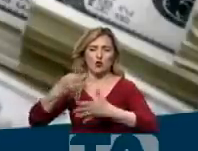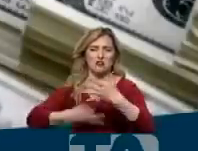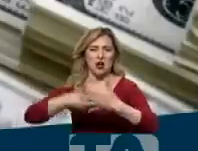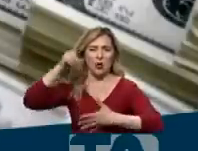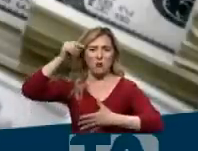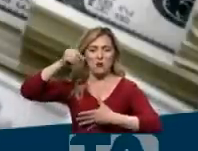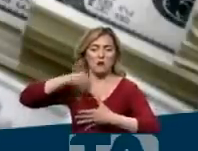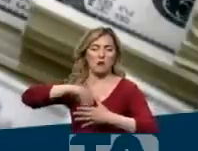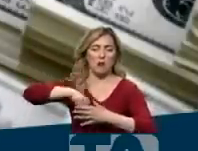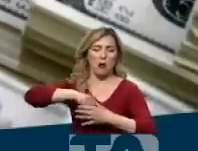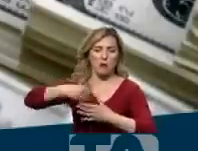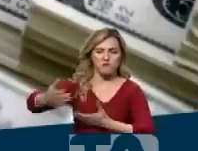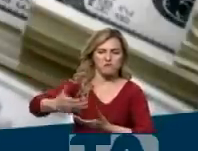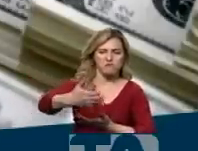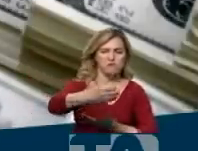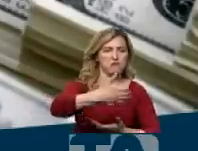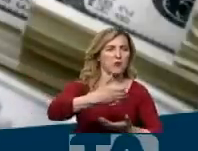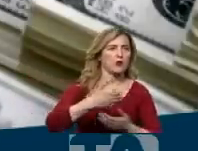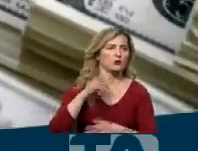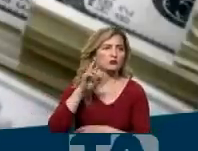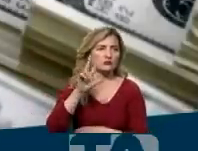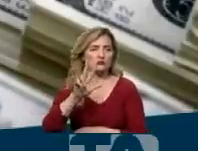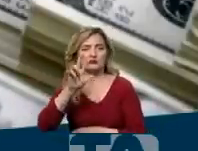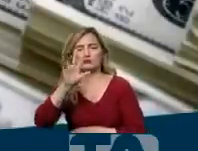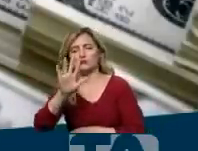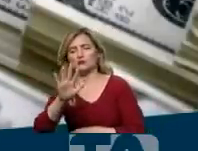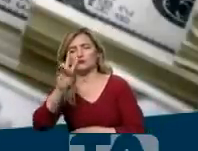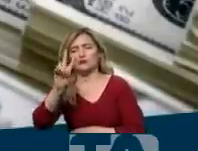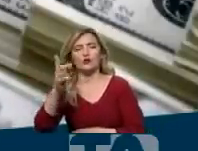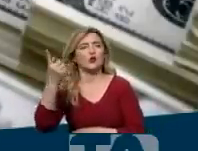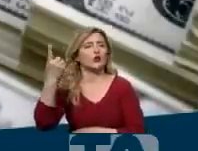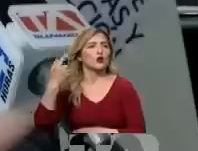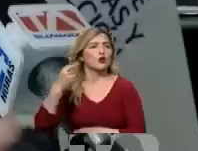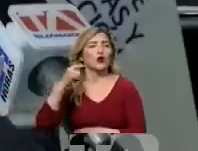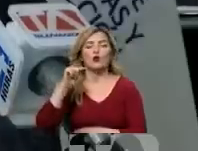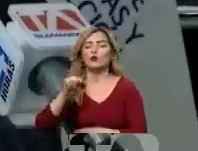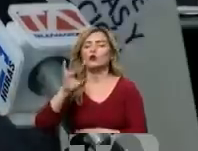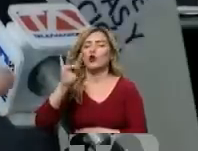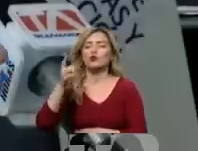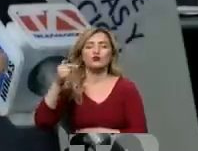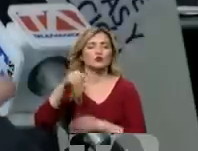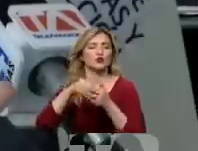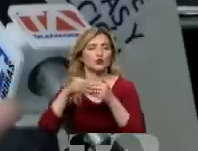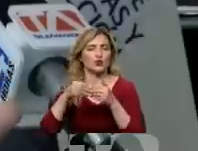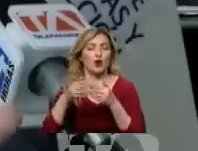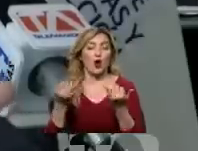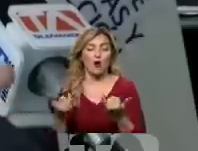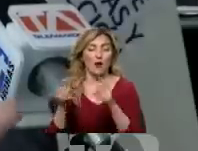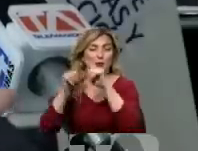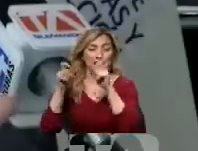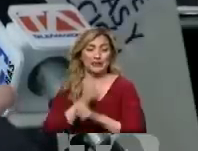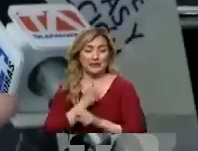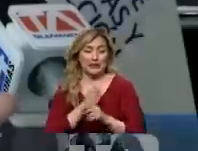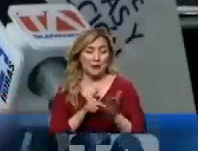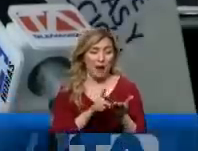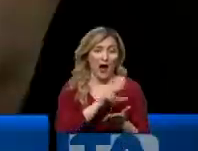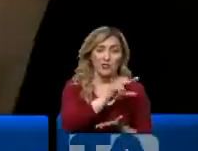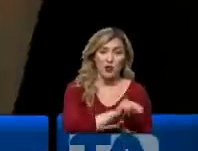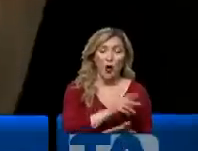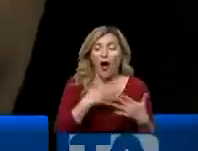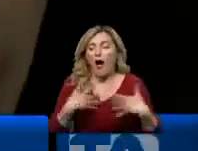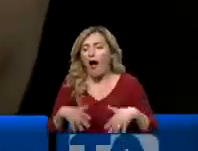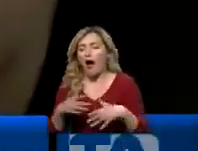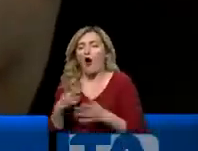de 352,8 millones de dólares, que ahora serán reinvertidos. ¿Van a poder comprar maquinaria para ser más